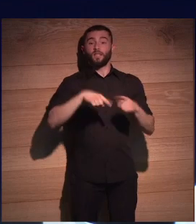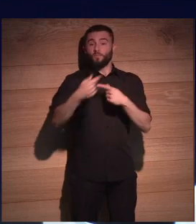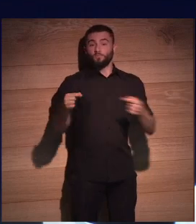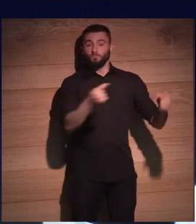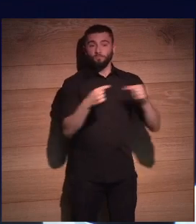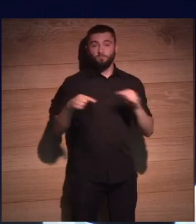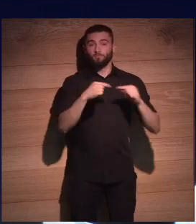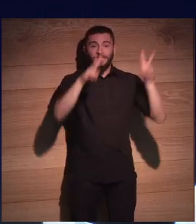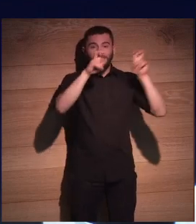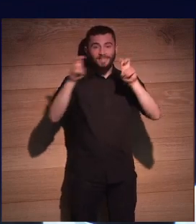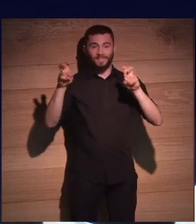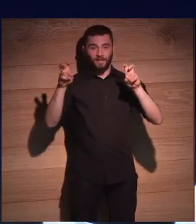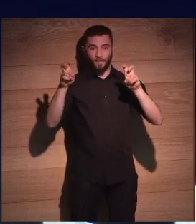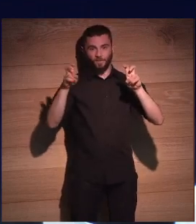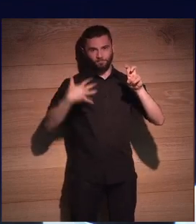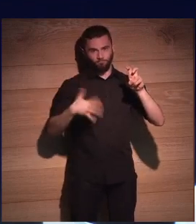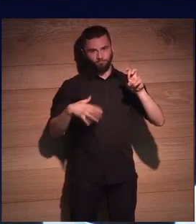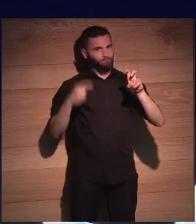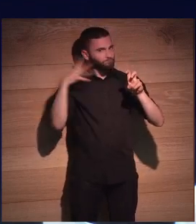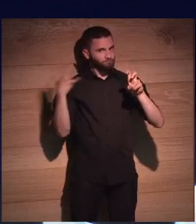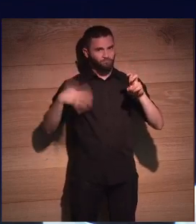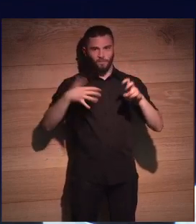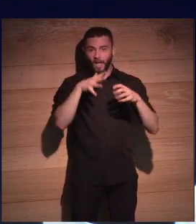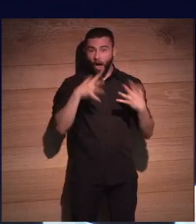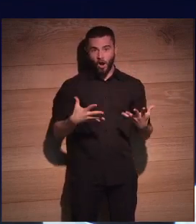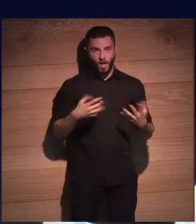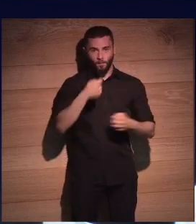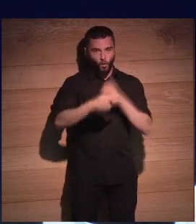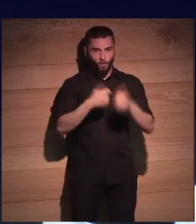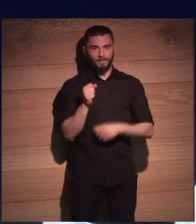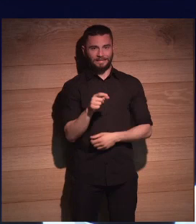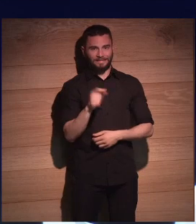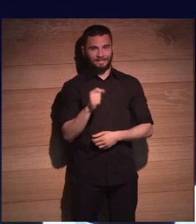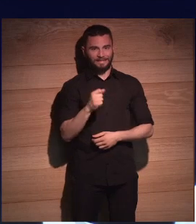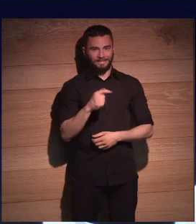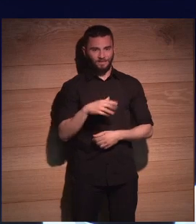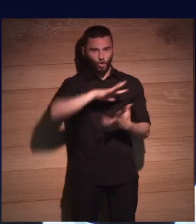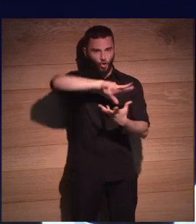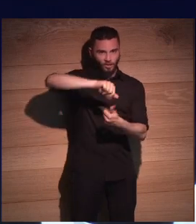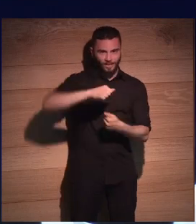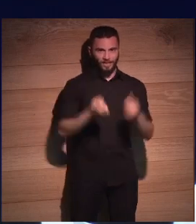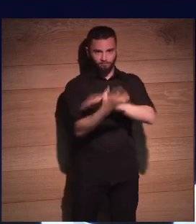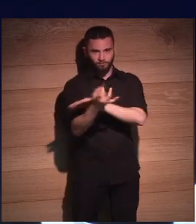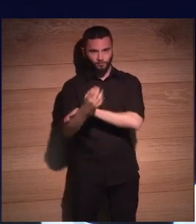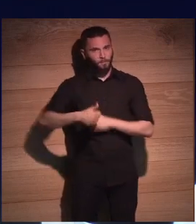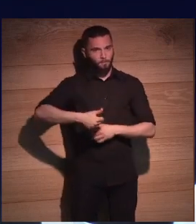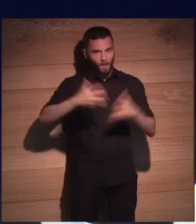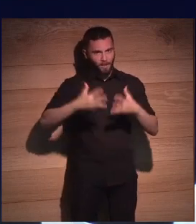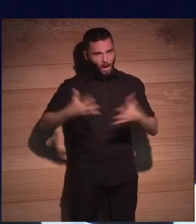debate sobre asuntos que son muy candentes y que ahora estamos viendo cada vez más frecuentemente en los noticiarios.